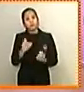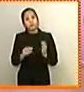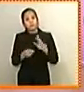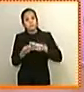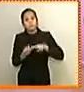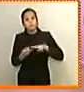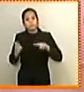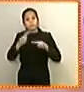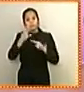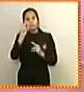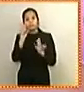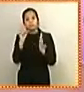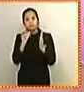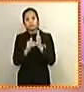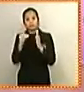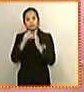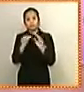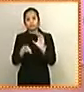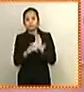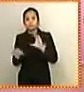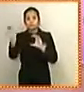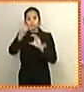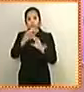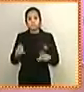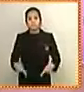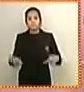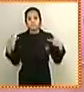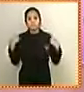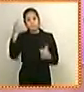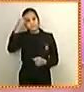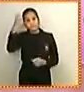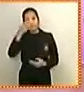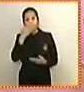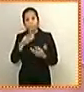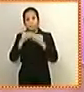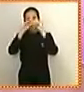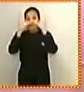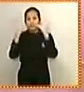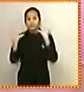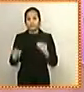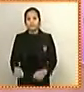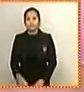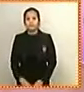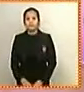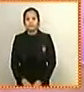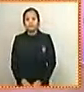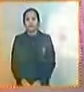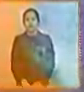millones de lempiras con su jugada doble. Super premio, vive tus sueños. Muy buenos días.